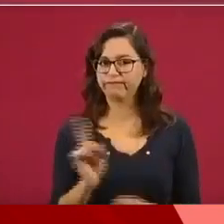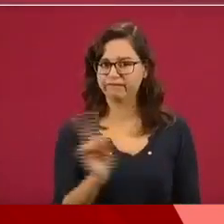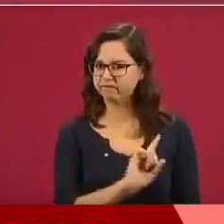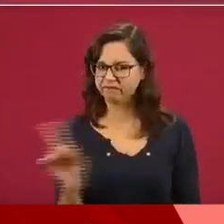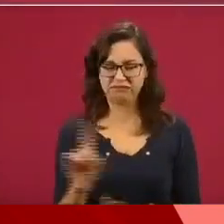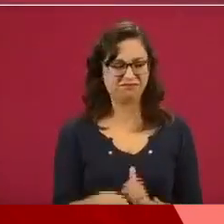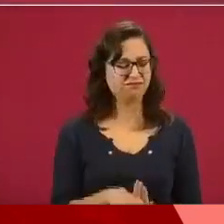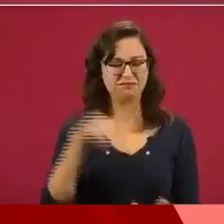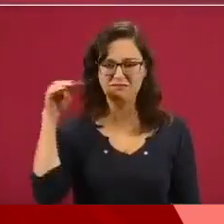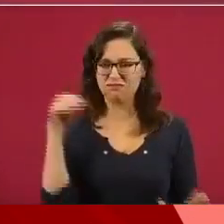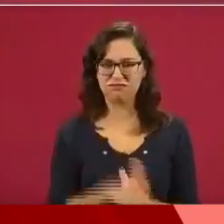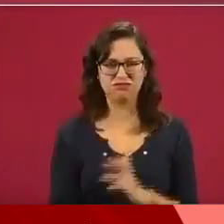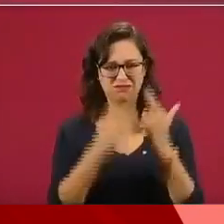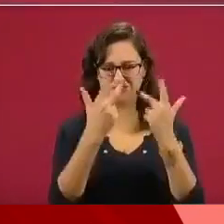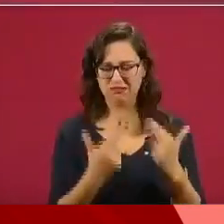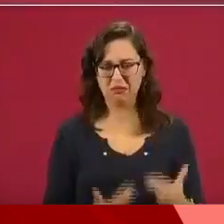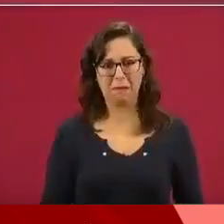lo que se padecía